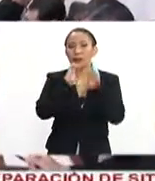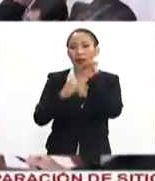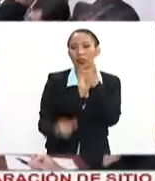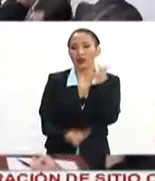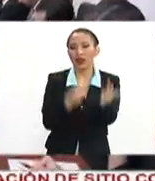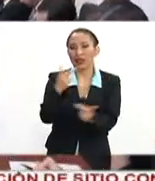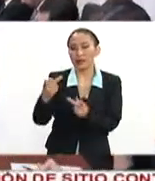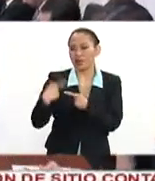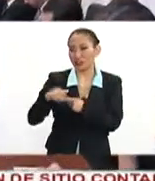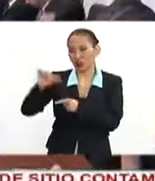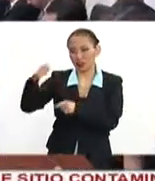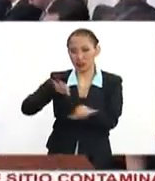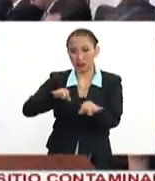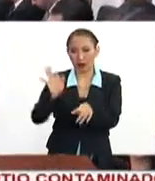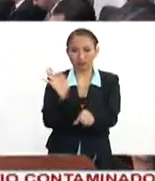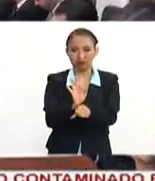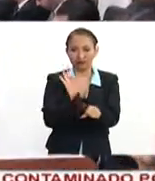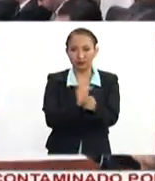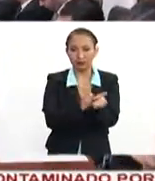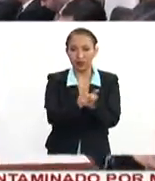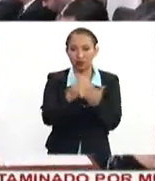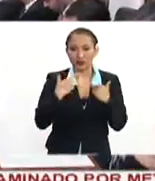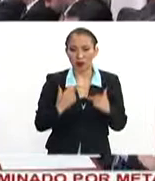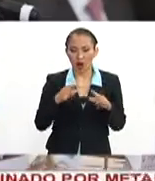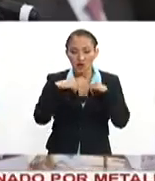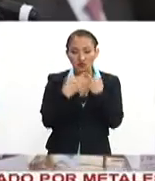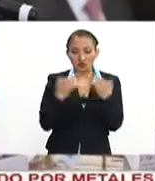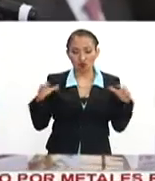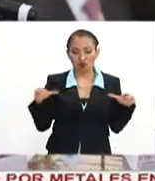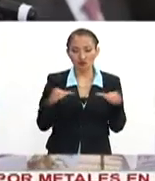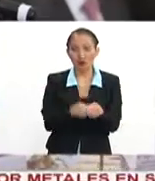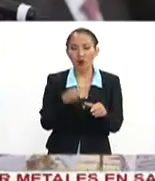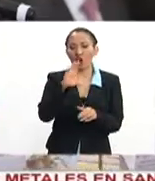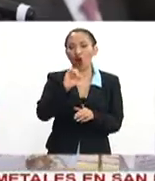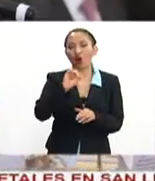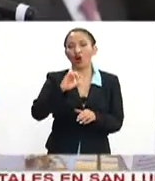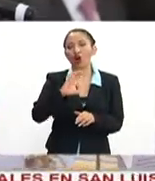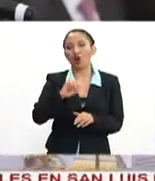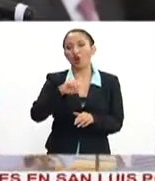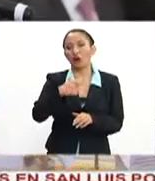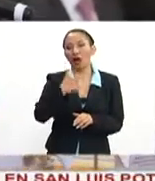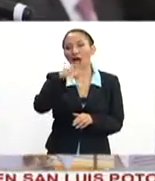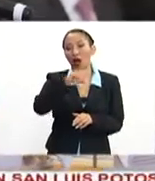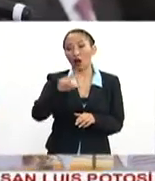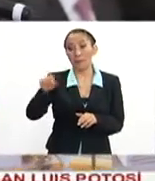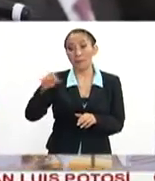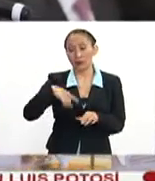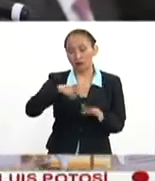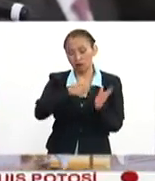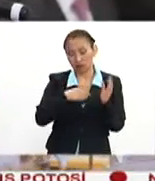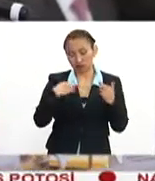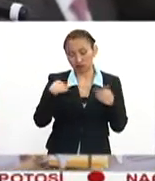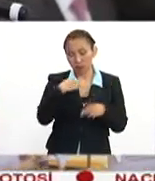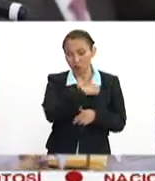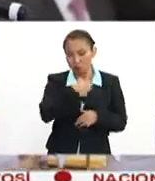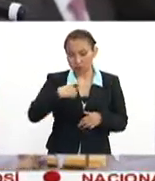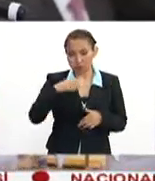defensores de los derechos humanos. En una reunión de la CONAGO aclaró que cada uno de los compromisos que se asumieron,